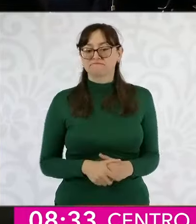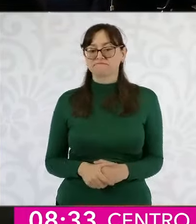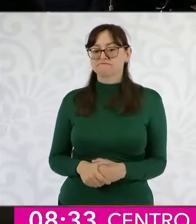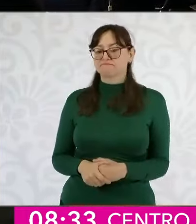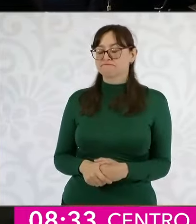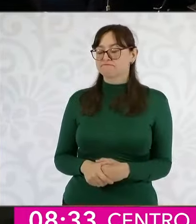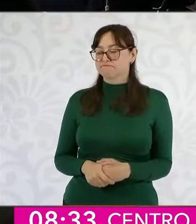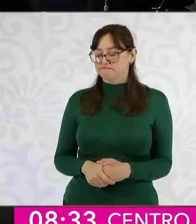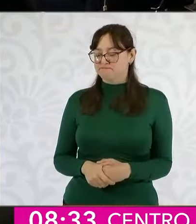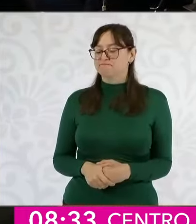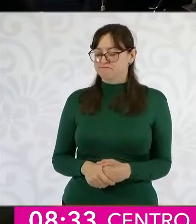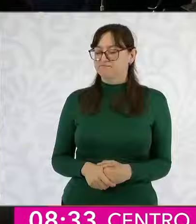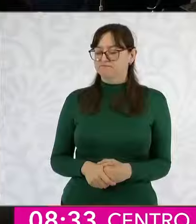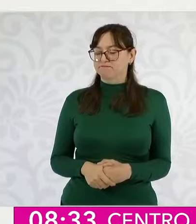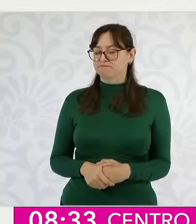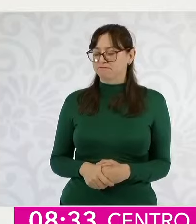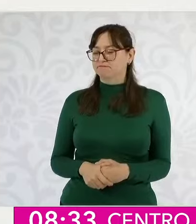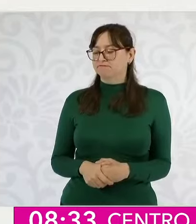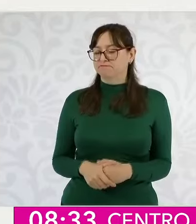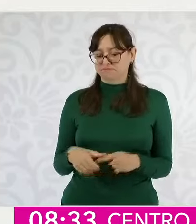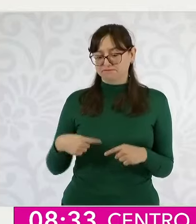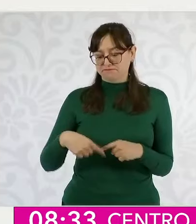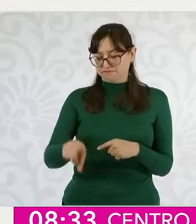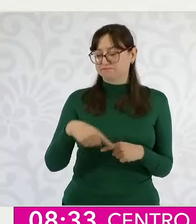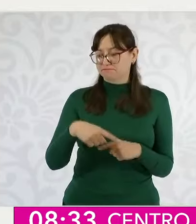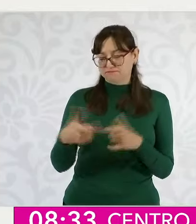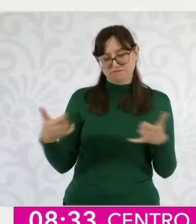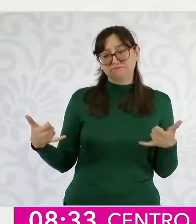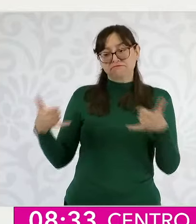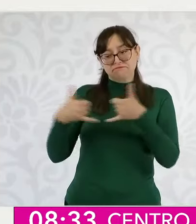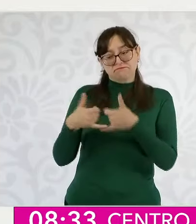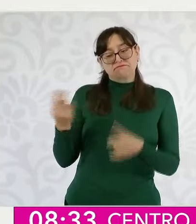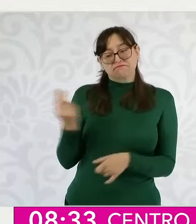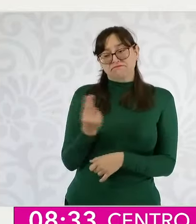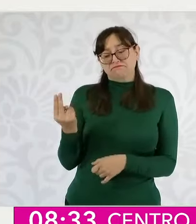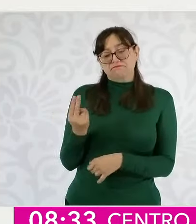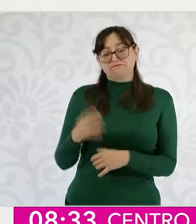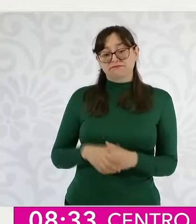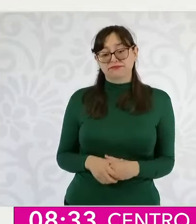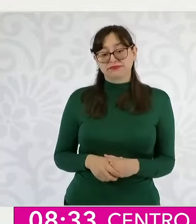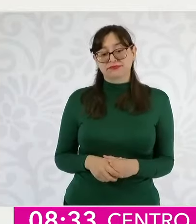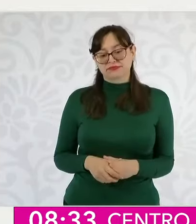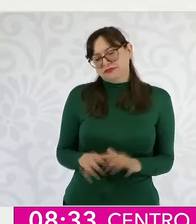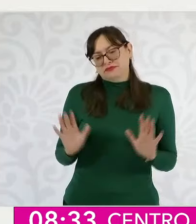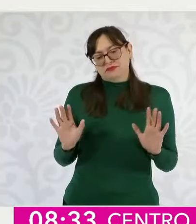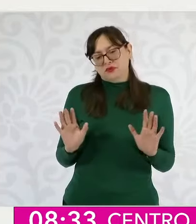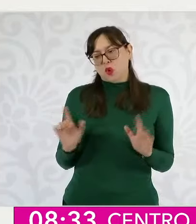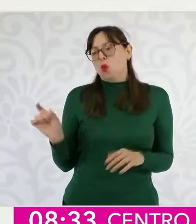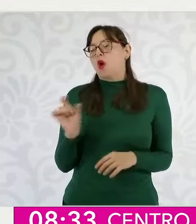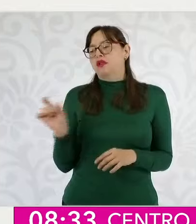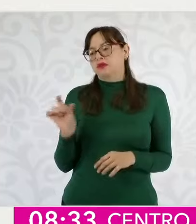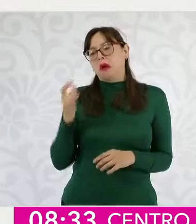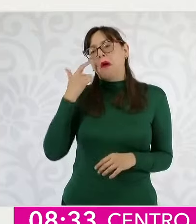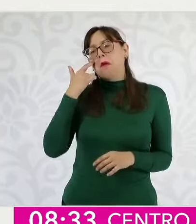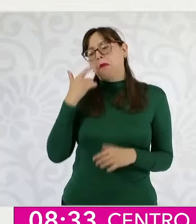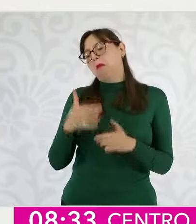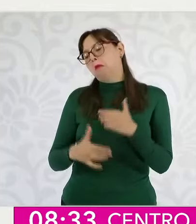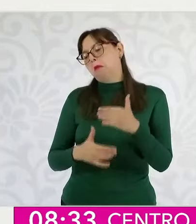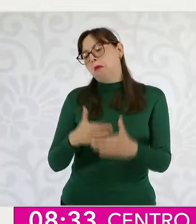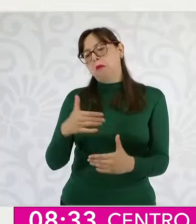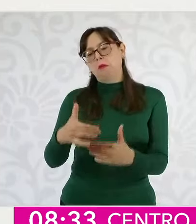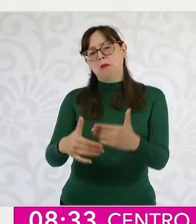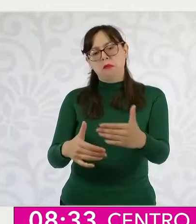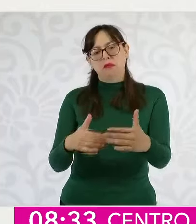va a haber en su momento el encuentro, es pues necesario. Entonces, ya se encontrará el mejor momento para que